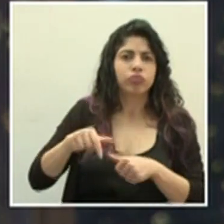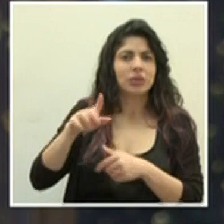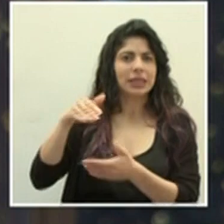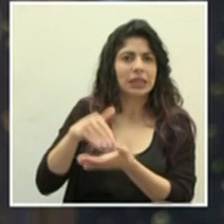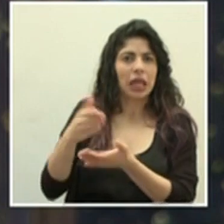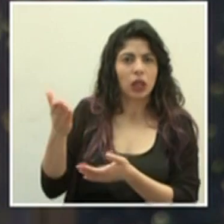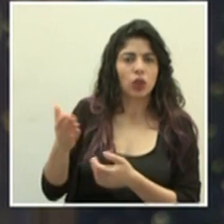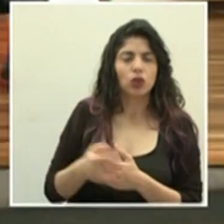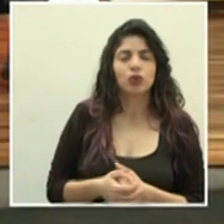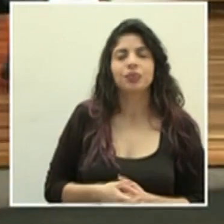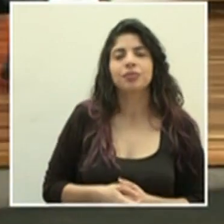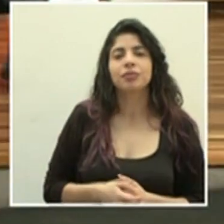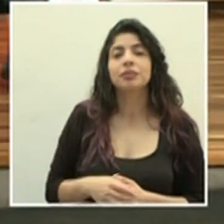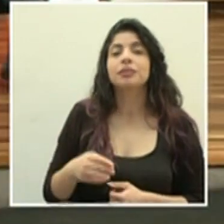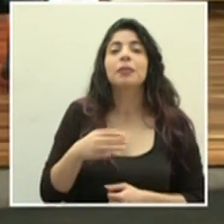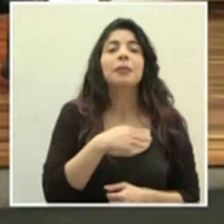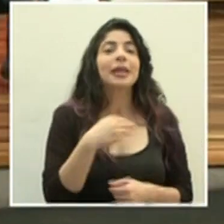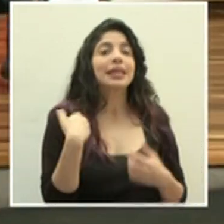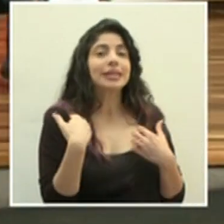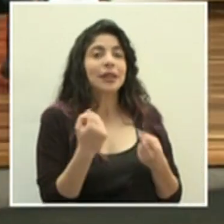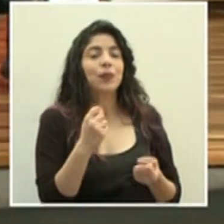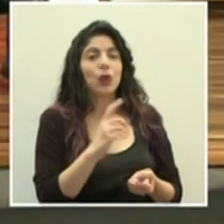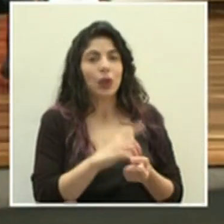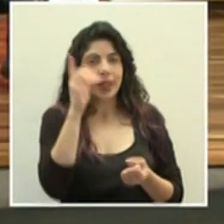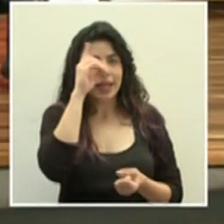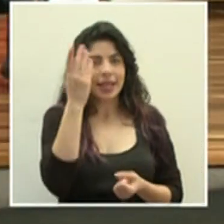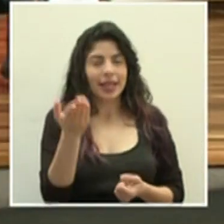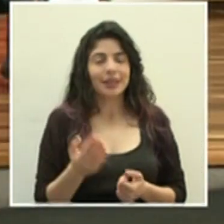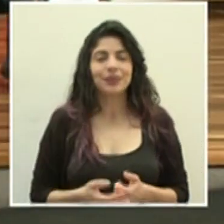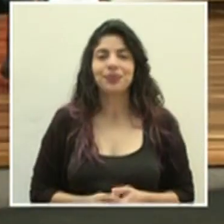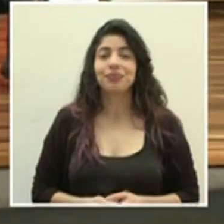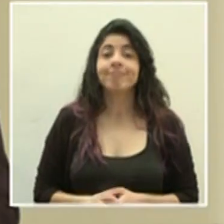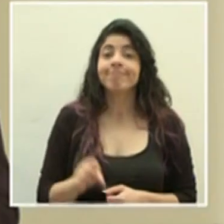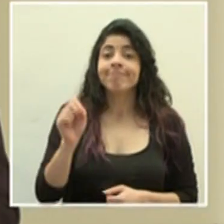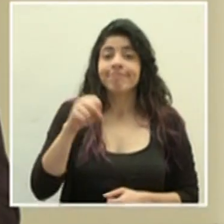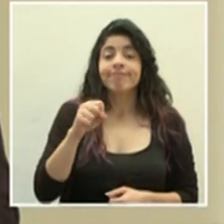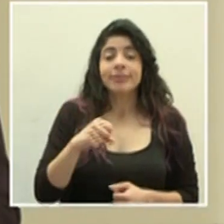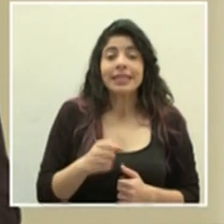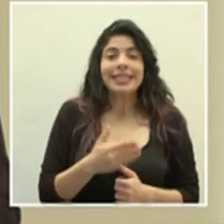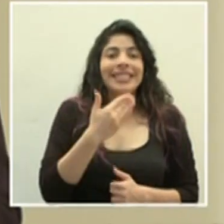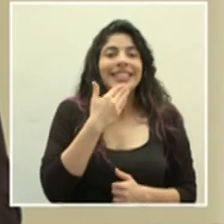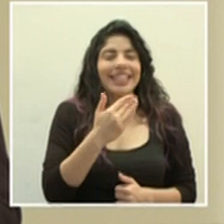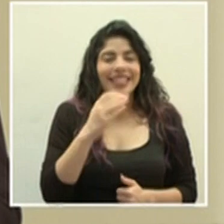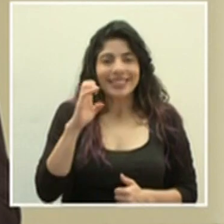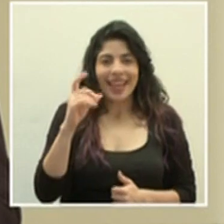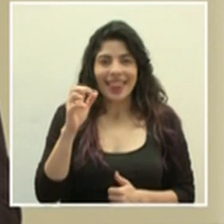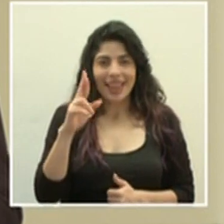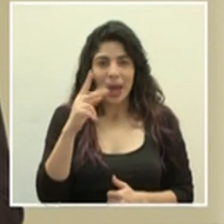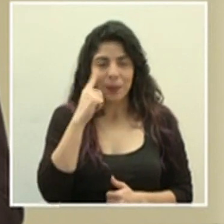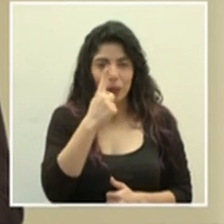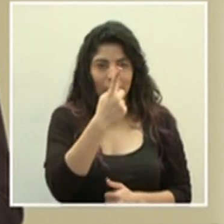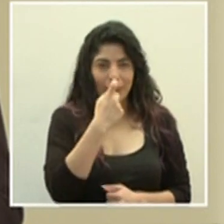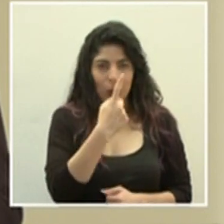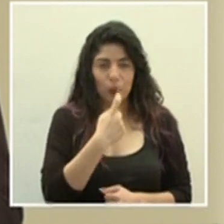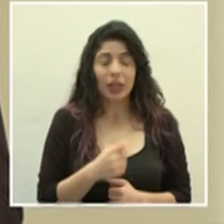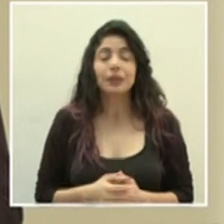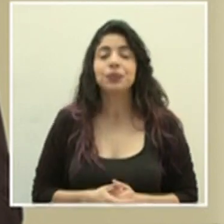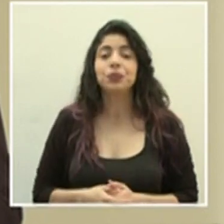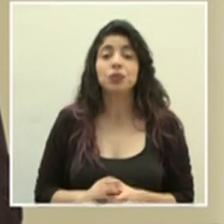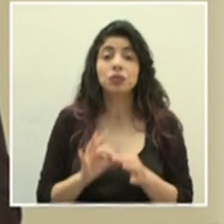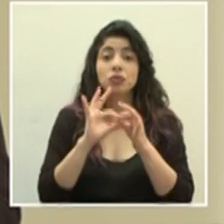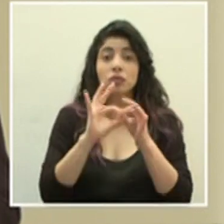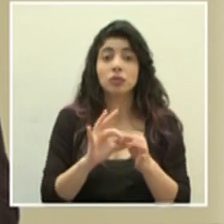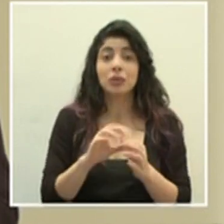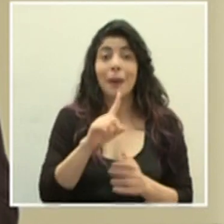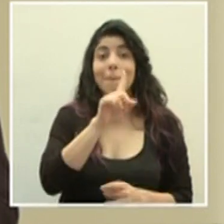Muchas gracias. Ministro de Salud, el doctor Daniel Salas. Sí, gracias, don Edgar, por sus preguntas. Con respecto a